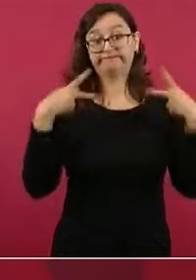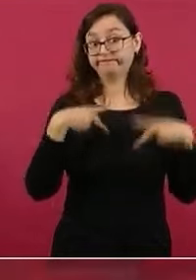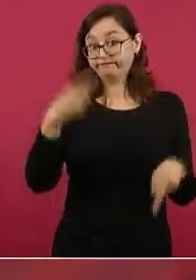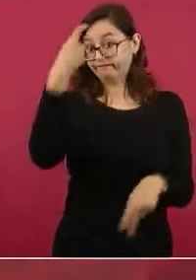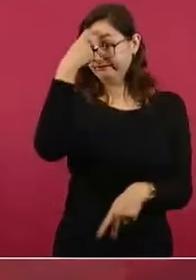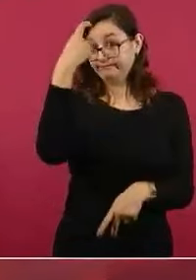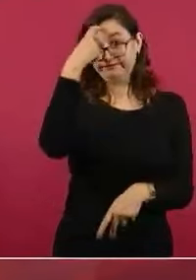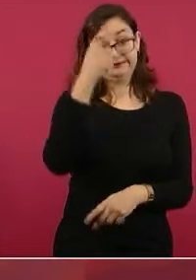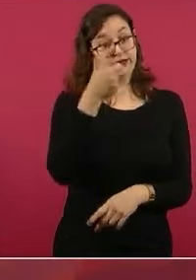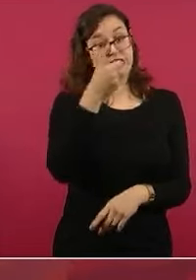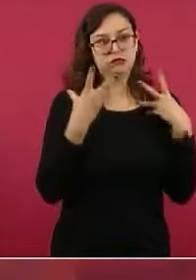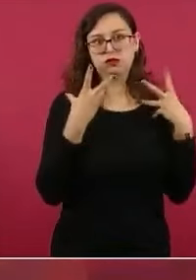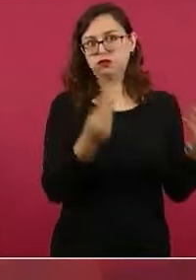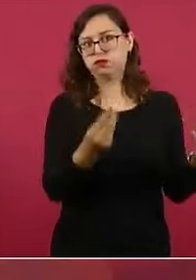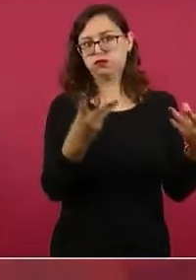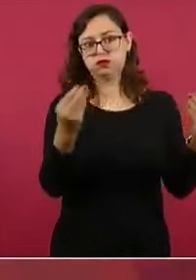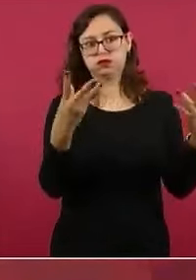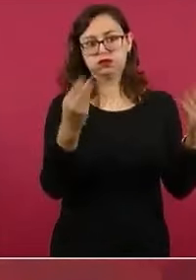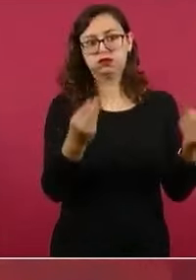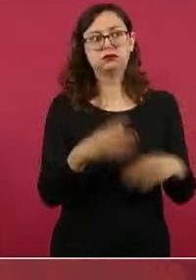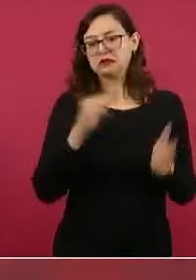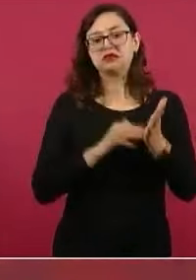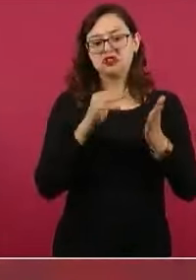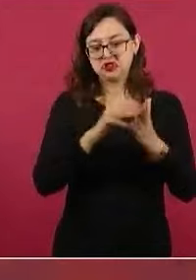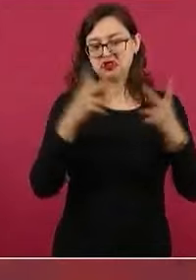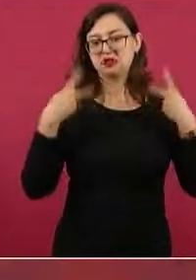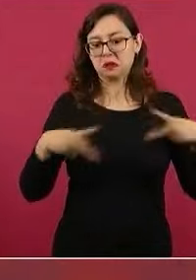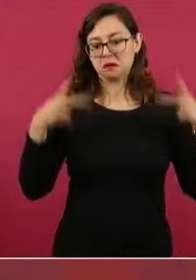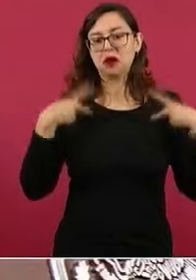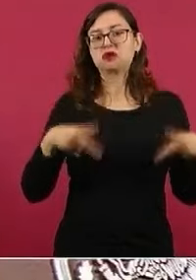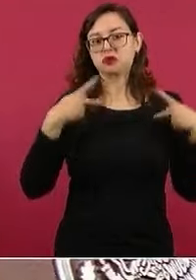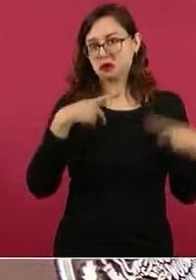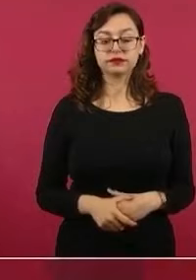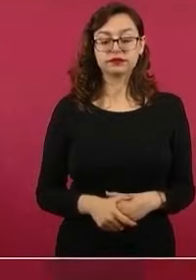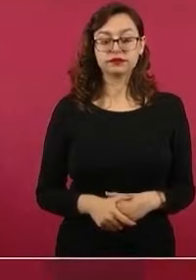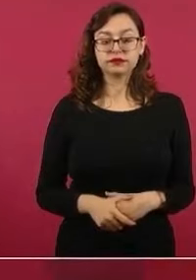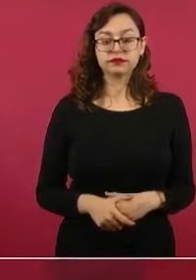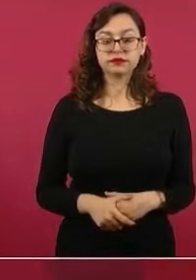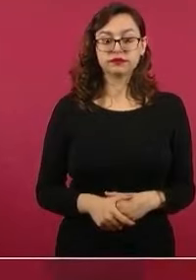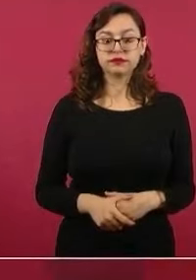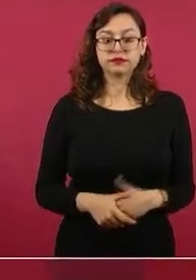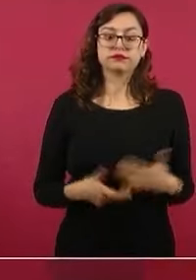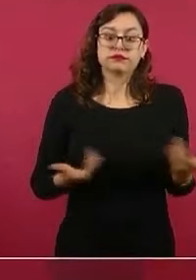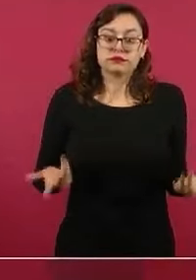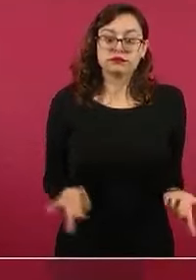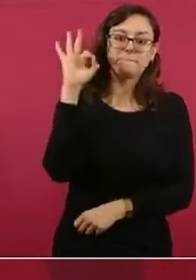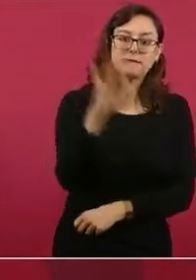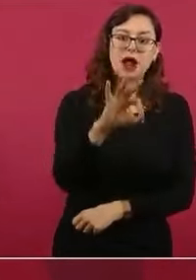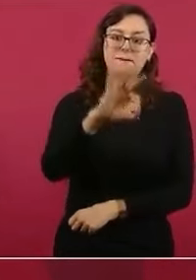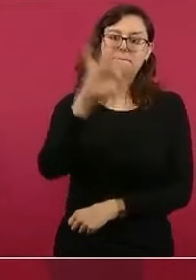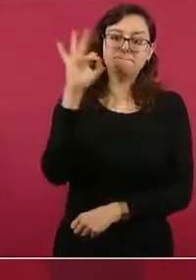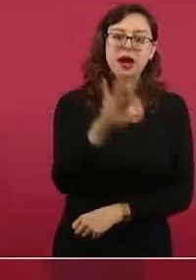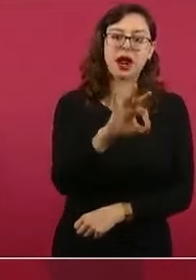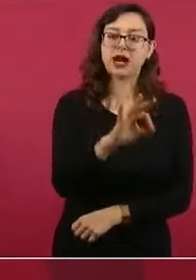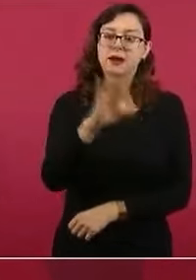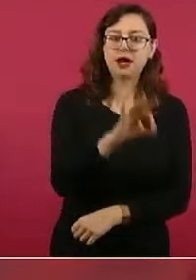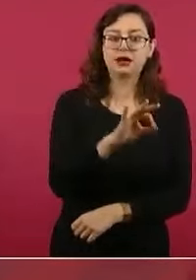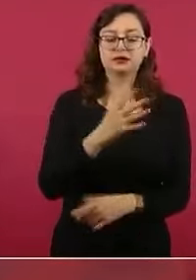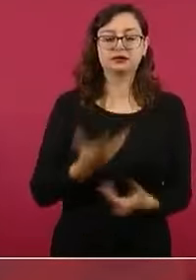México, los que piensan así, son más de 20 millones, que merecen todo nuestro respeto. Pues fueron 36 años. El